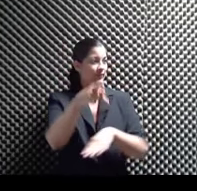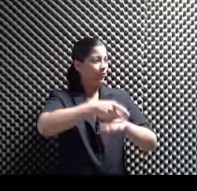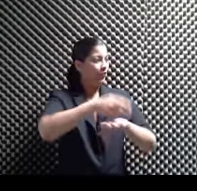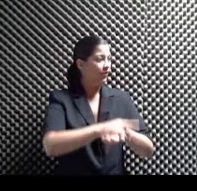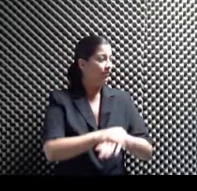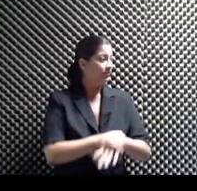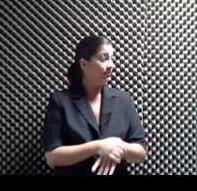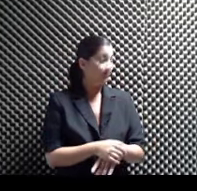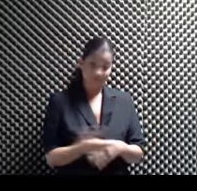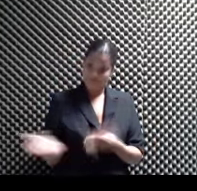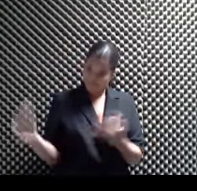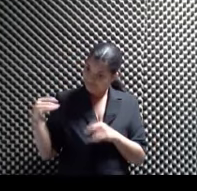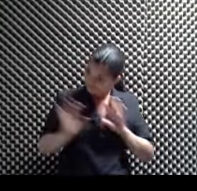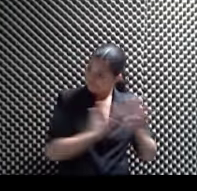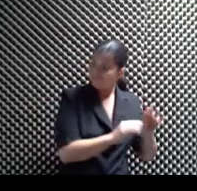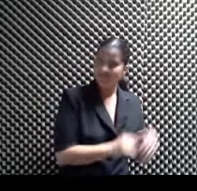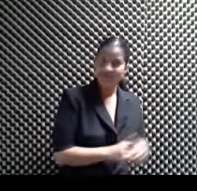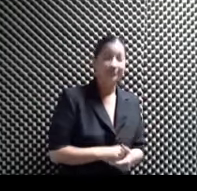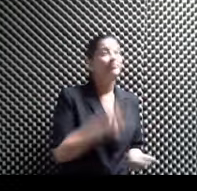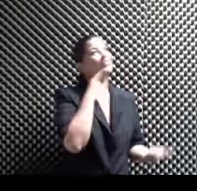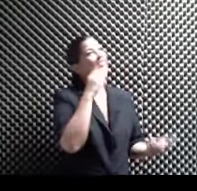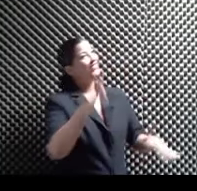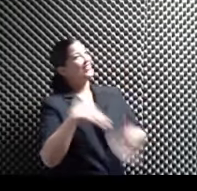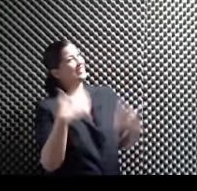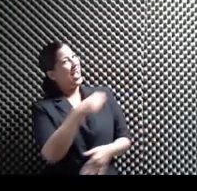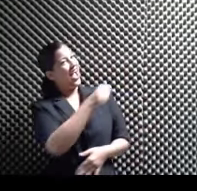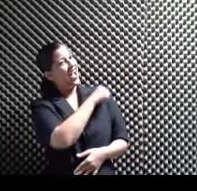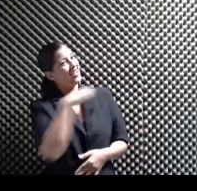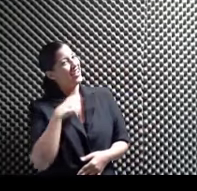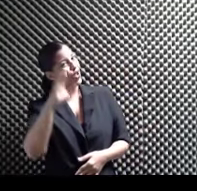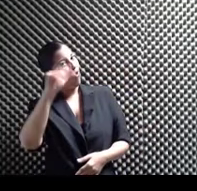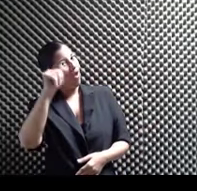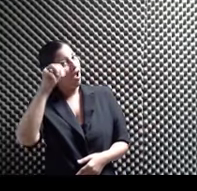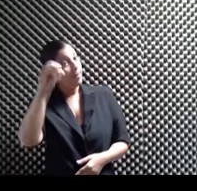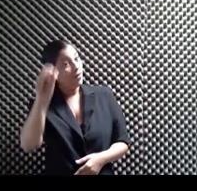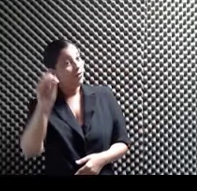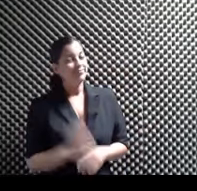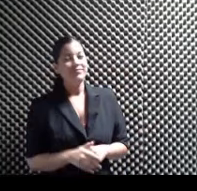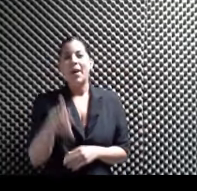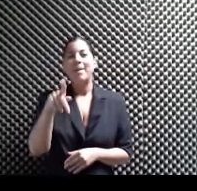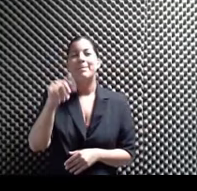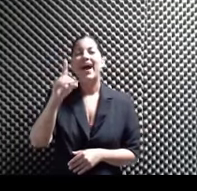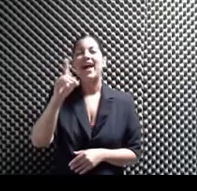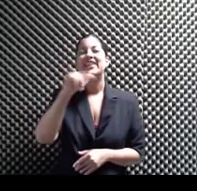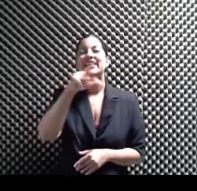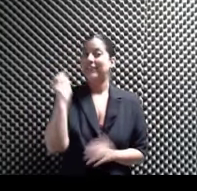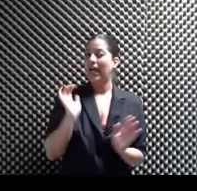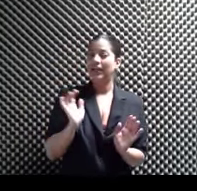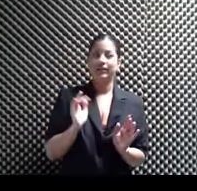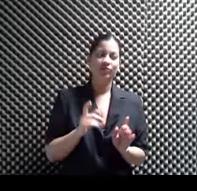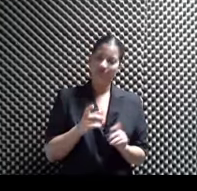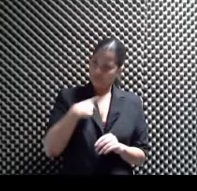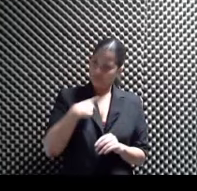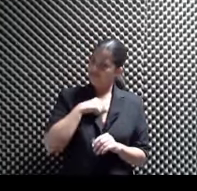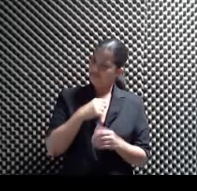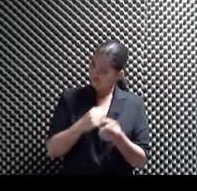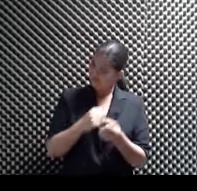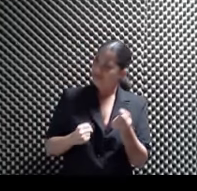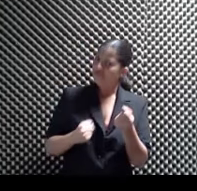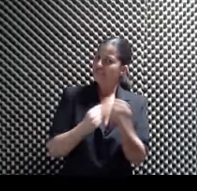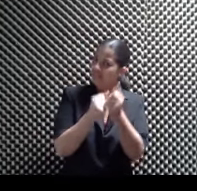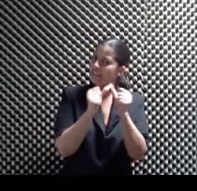allá Felicitaciones Al alcalde de Cuamo Al otro padillo Y no solamente Lo felicitamos Sino que lo que instamos A que continúe Con ese patrón de